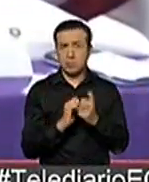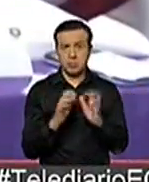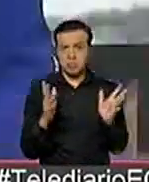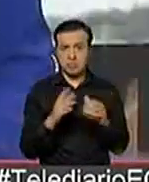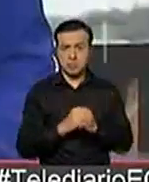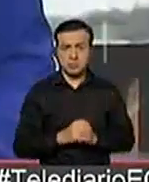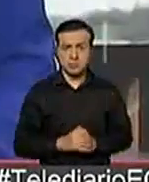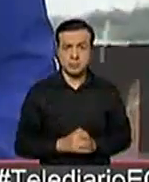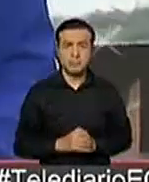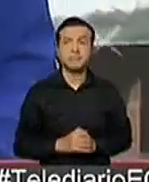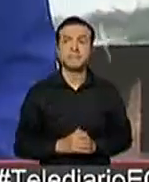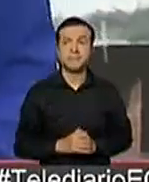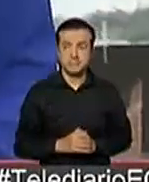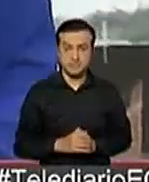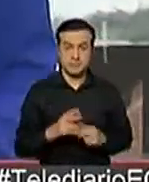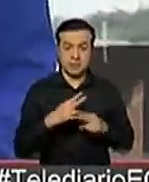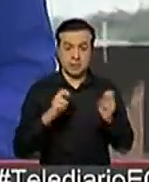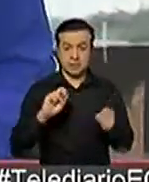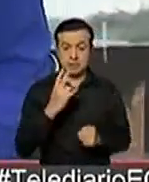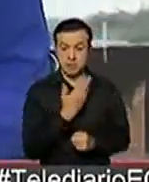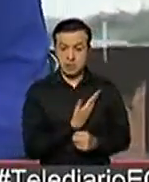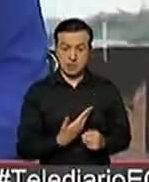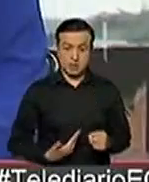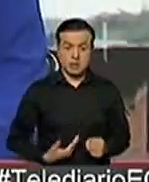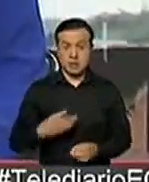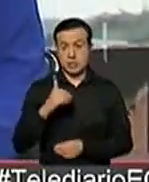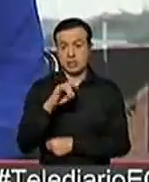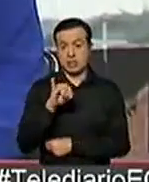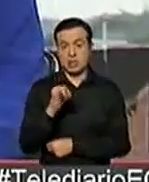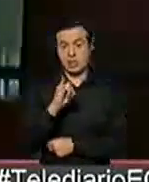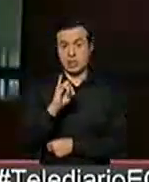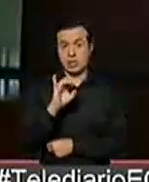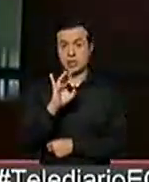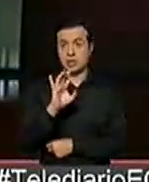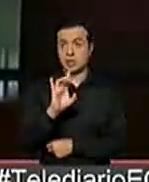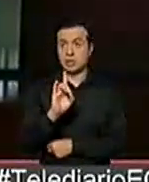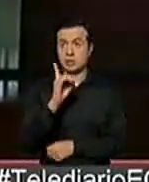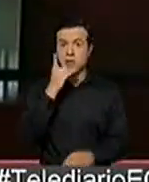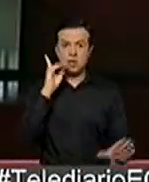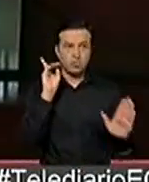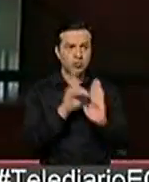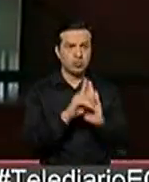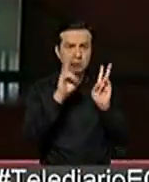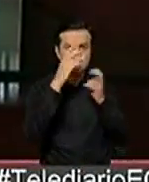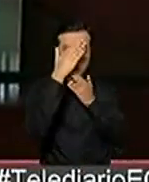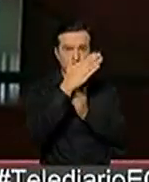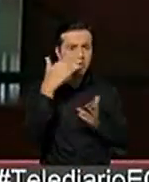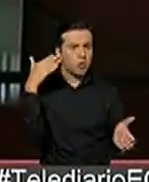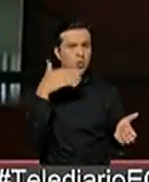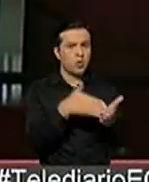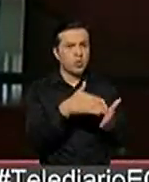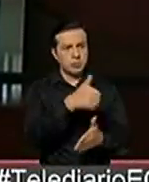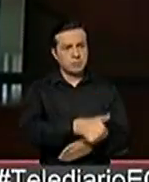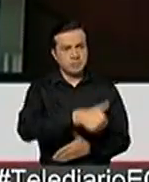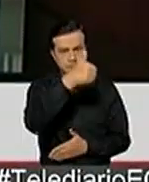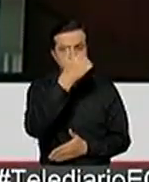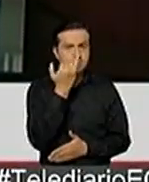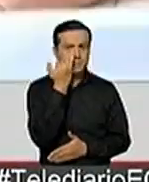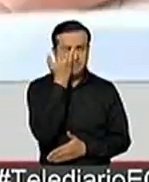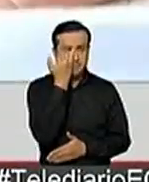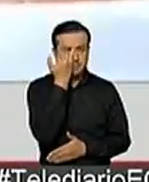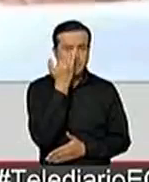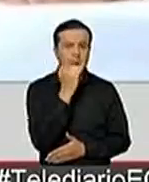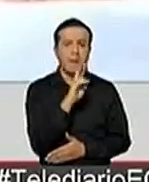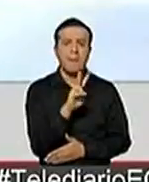Públicos. Mientras el ex vicepresidente Alberto Dajic presentó una denuncia formal por terrorismo contra el titular de la CONAIE, Jaime Vargas, por